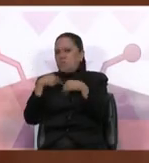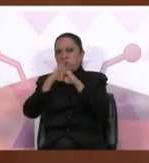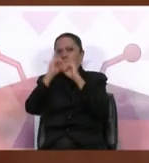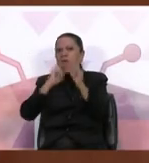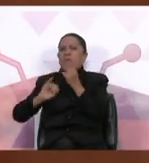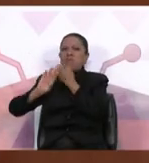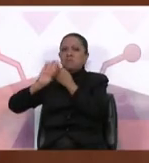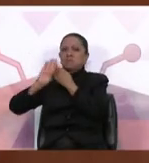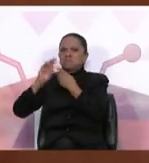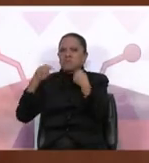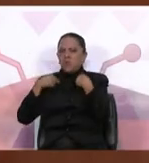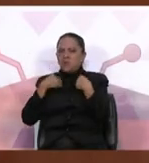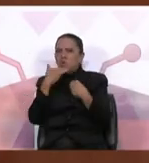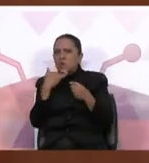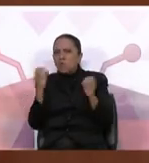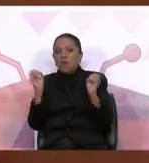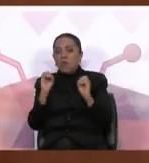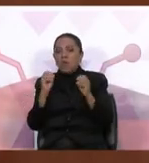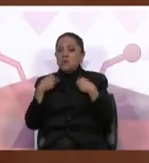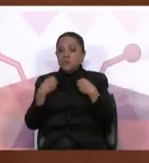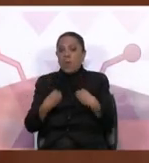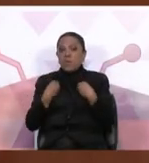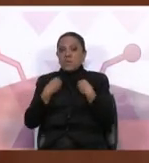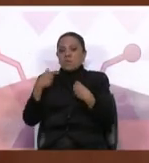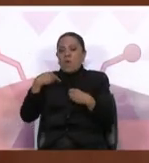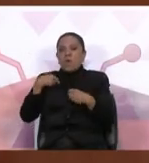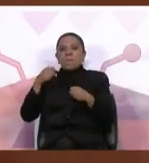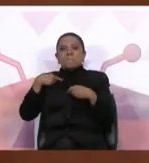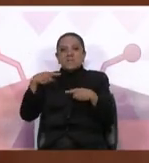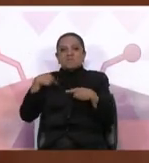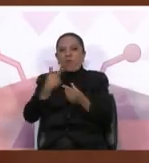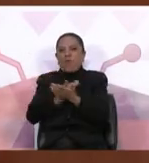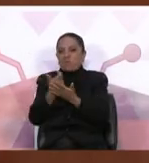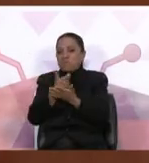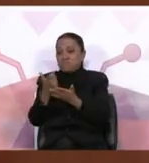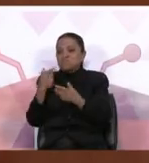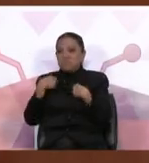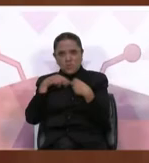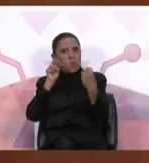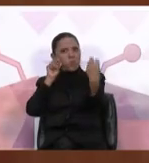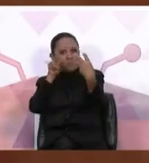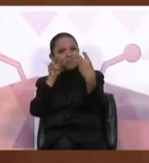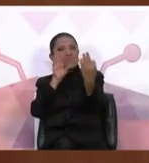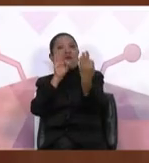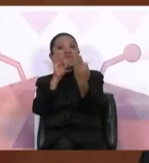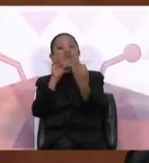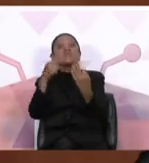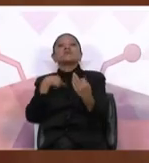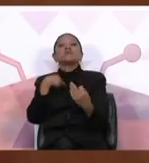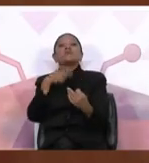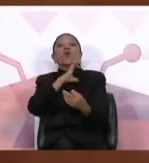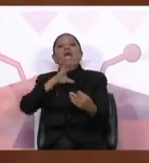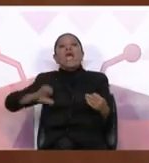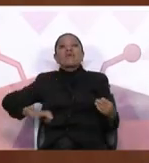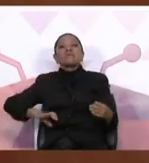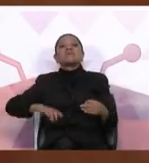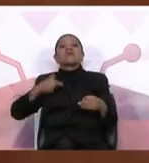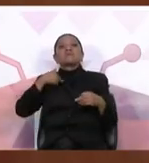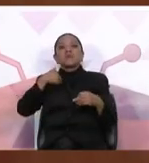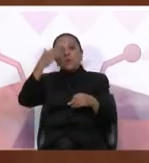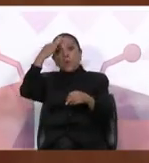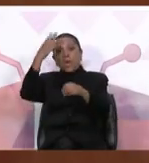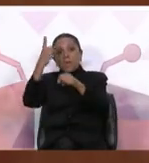yo vivo de lo que gano y puedo mirarte de frente y ahora de frente te digo soy la candidata que está capacitada para gobernar